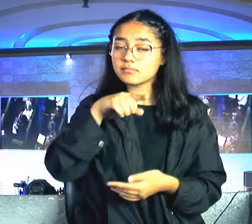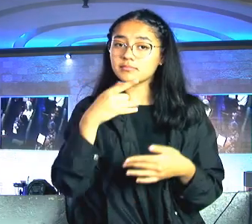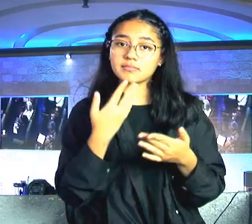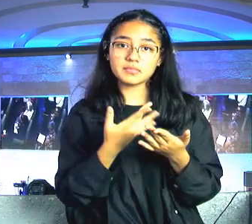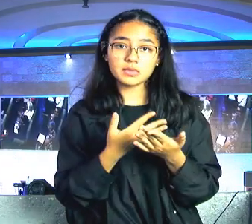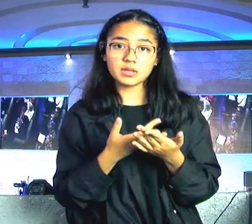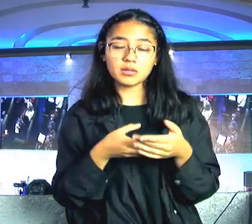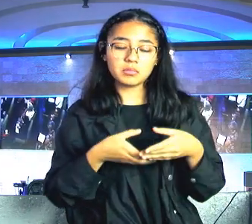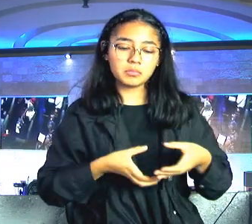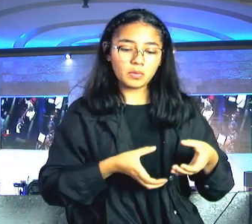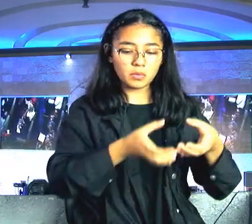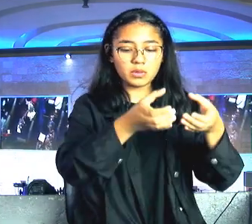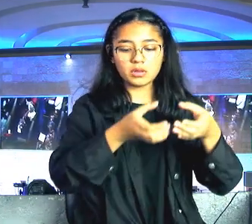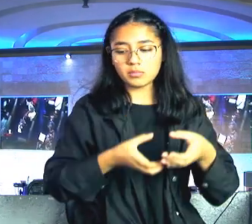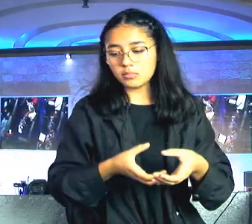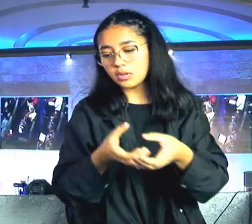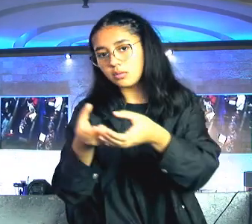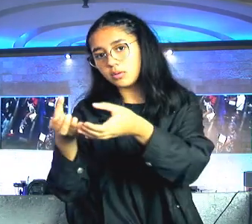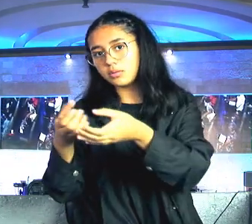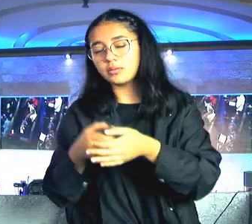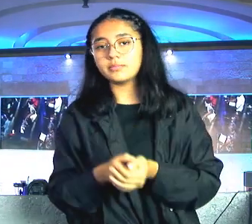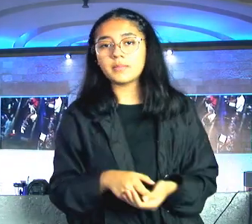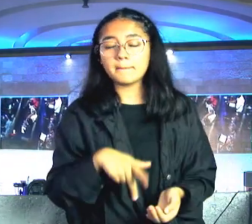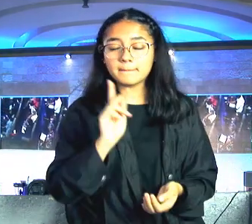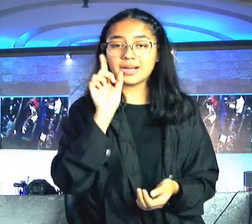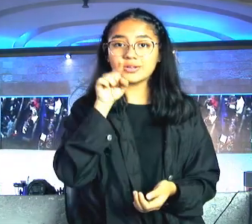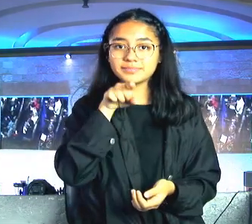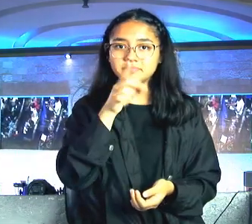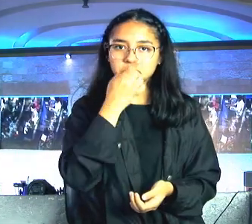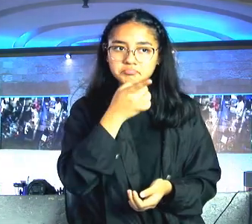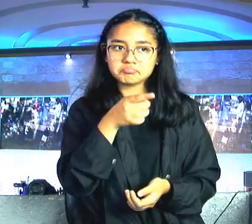otro, pero te deja a ti la decisión.